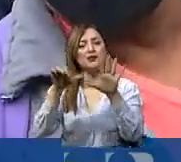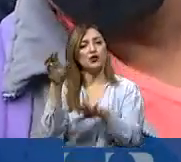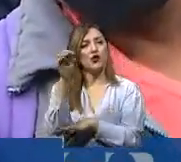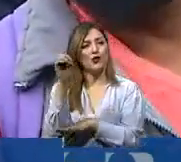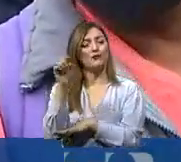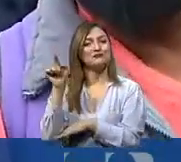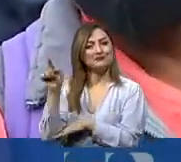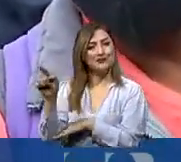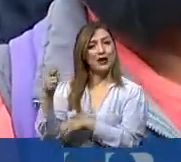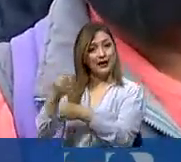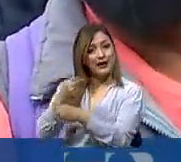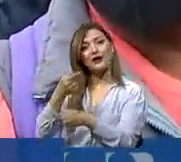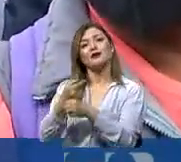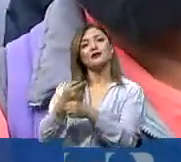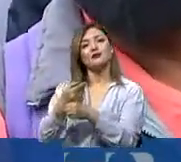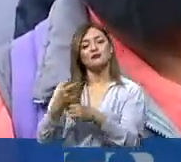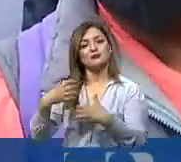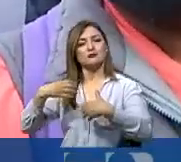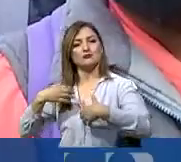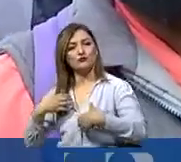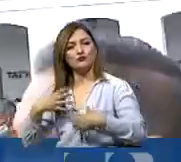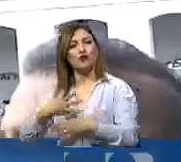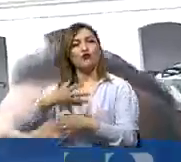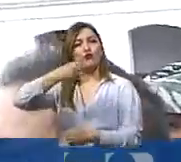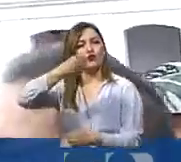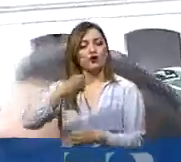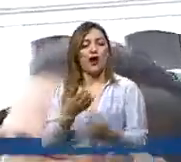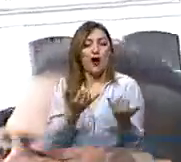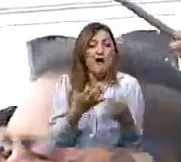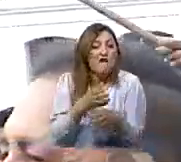decir, cuando él estuvo tomando posesión, había fundas de vacío.